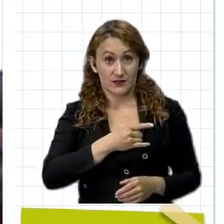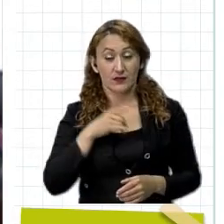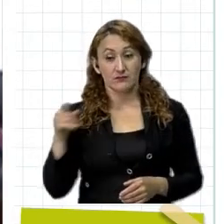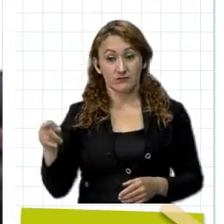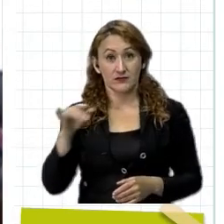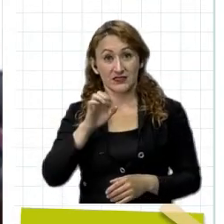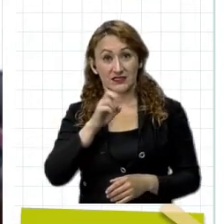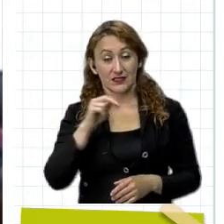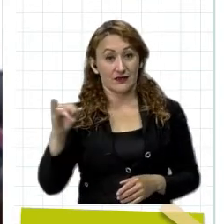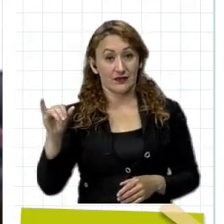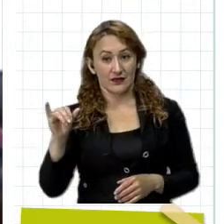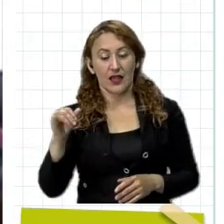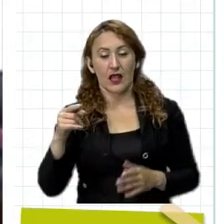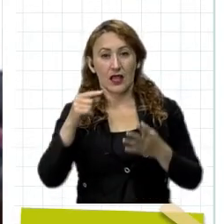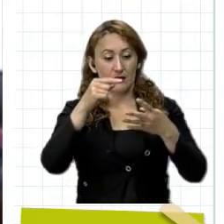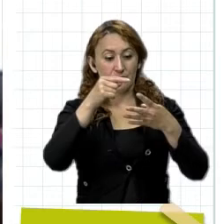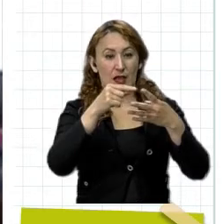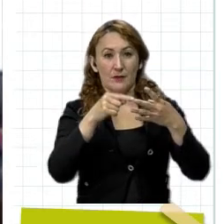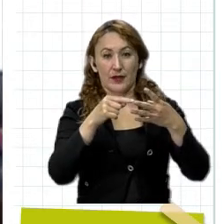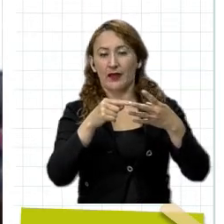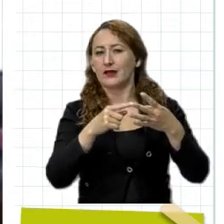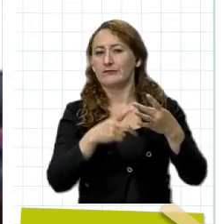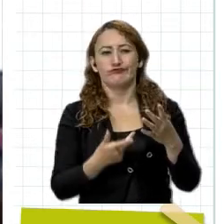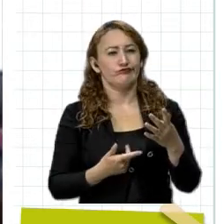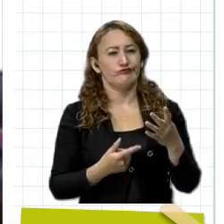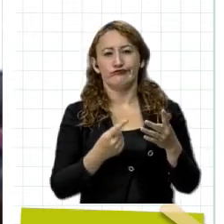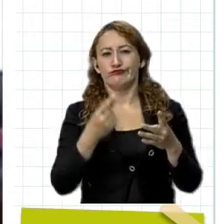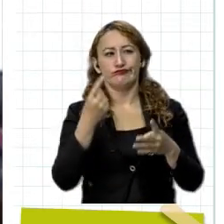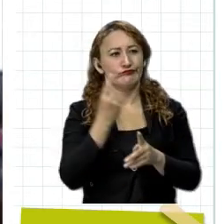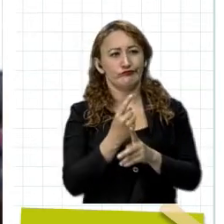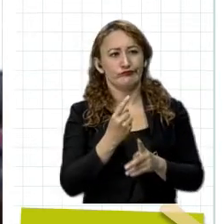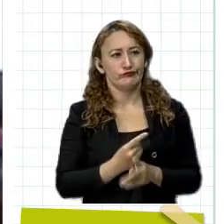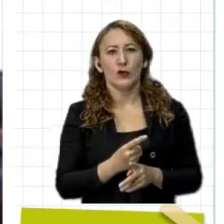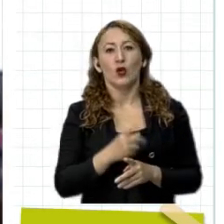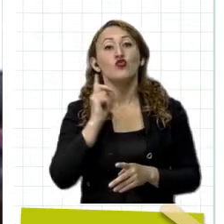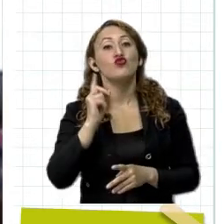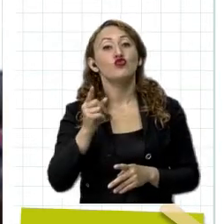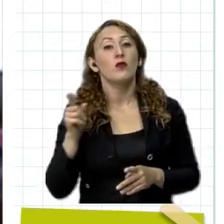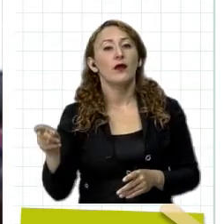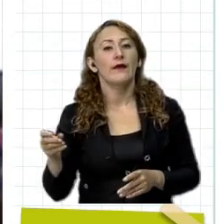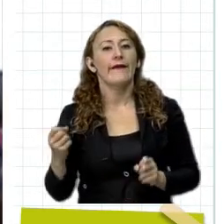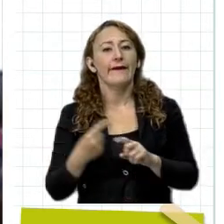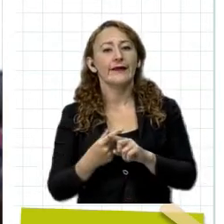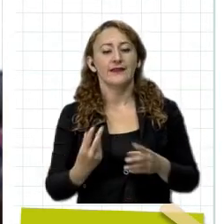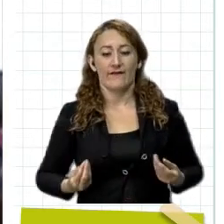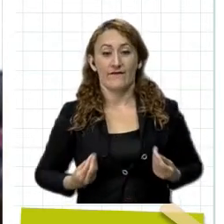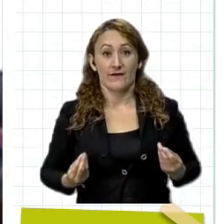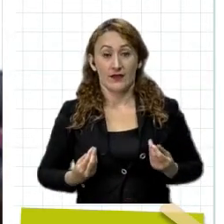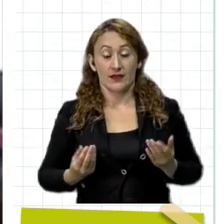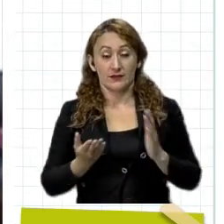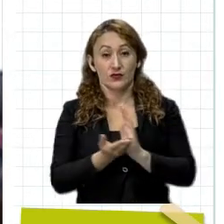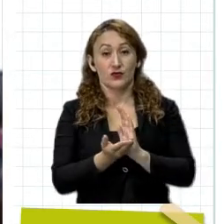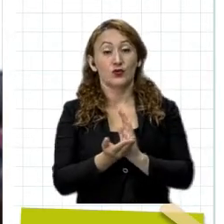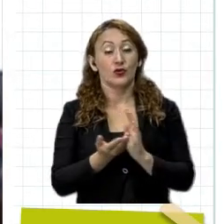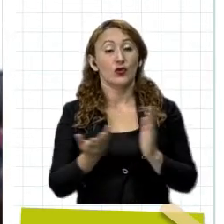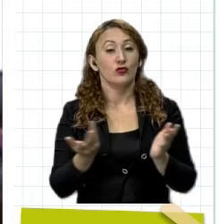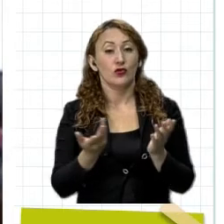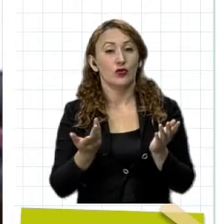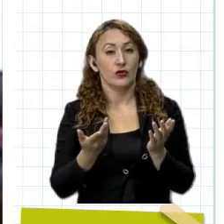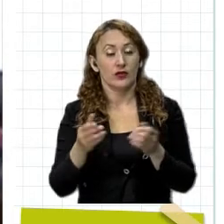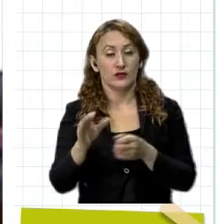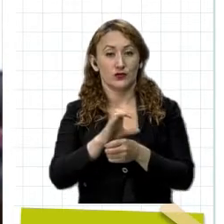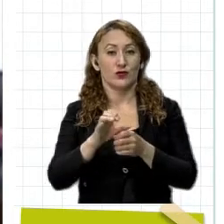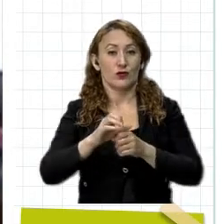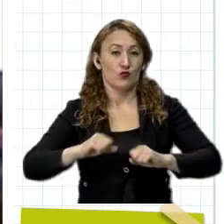no cumplía con los 2 primeros requisitos mencionados, ya que ella había vivido y estudiado su bachillerato en la ciudad